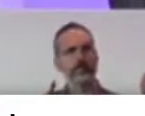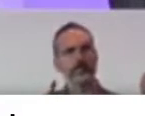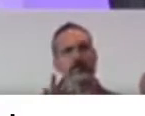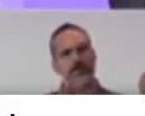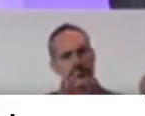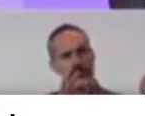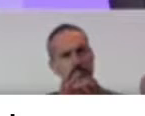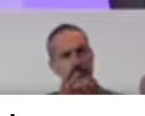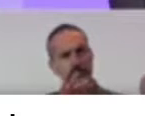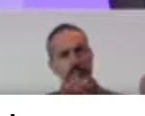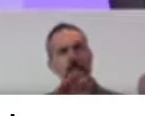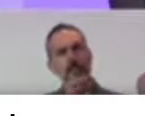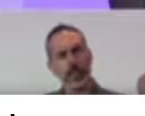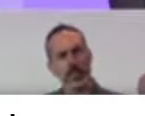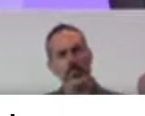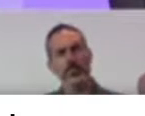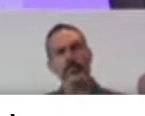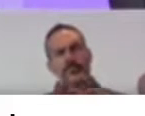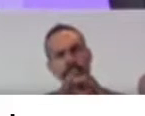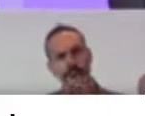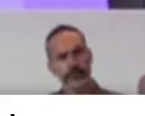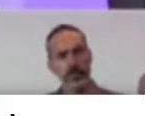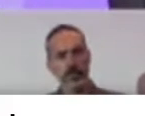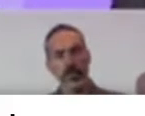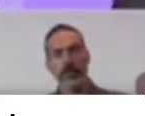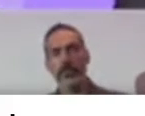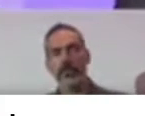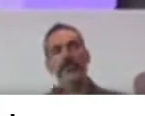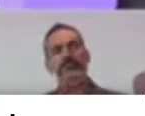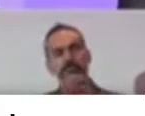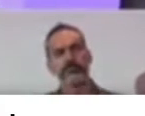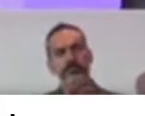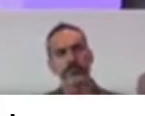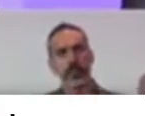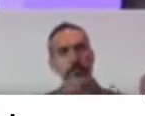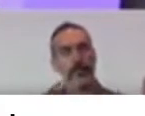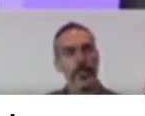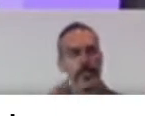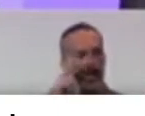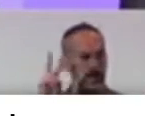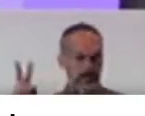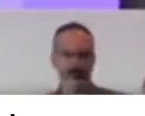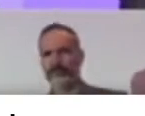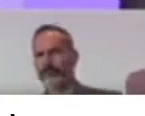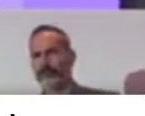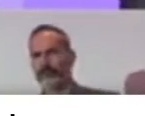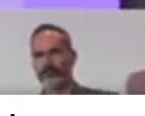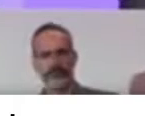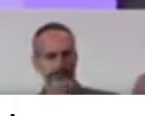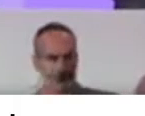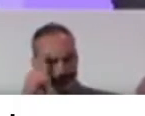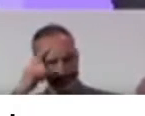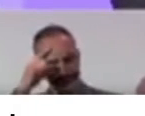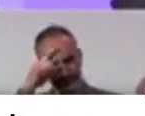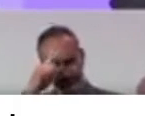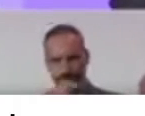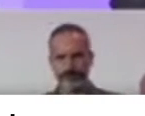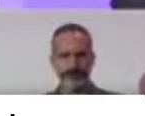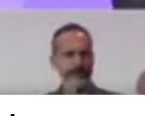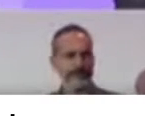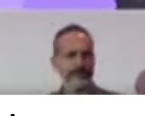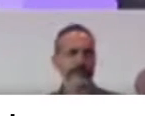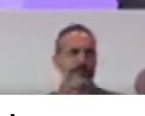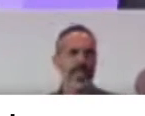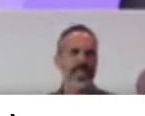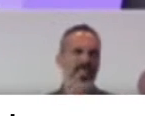colaboración. Y hemos demostrado, amigas y amigos, que con hechos y que a pesar de las diferencias,